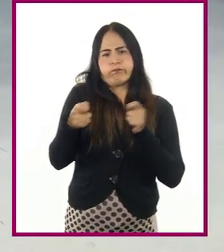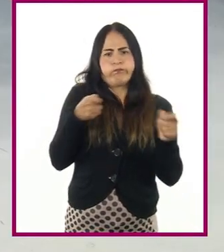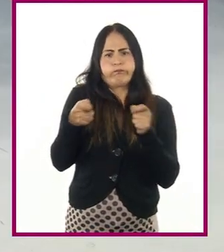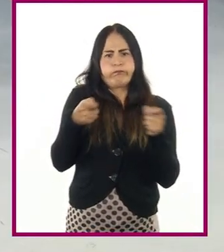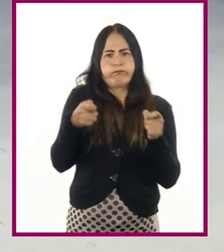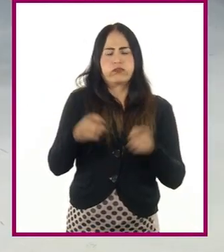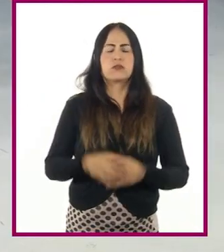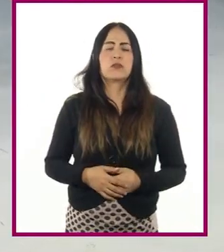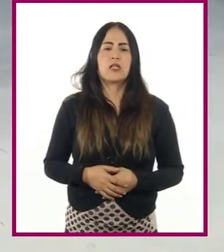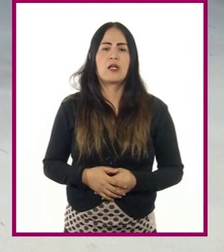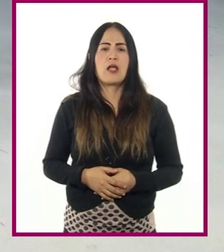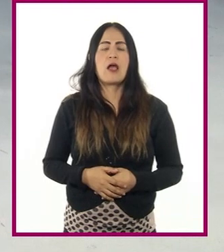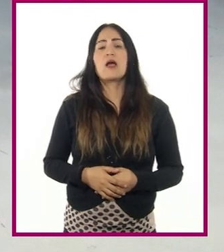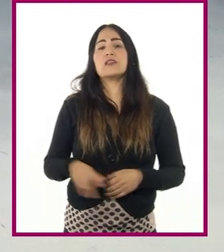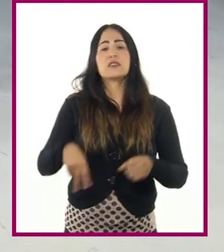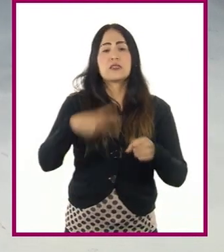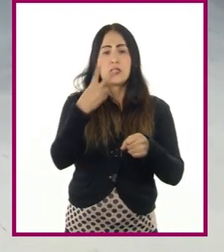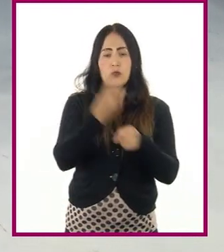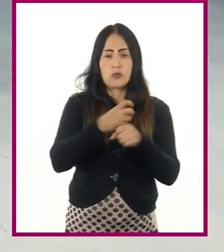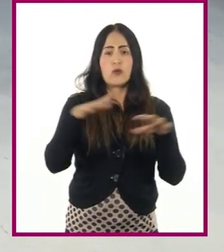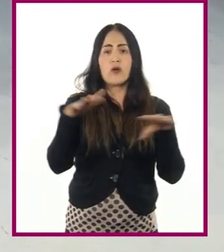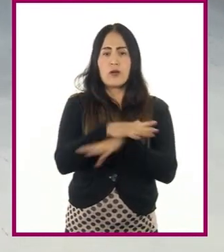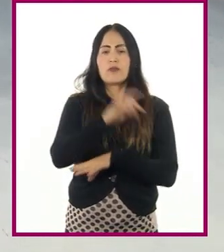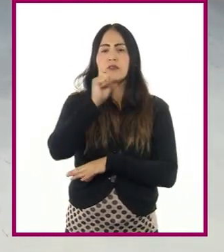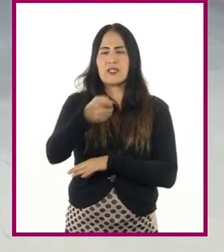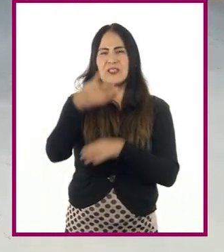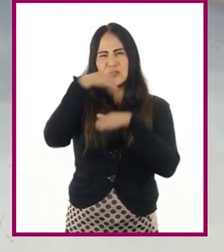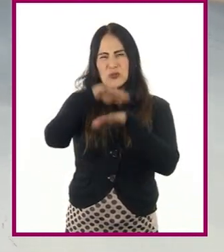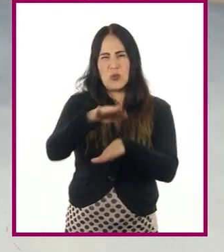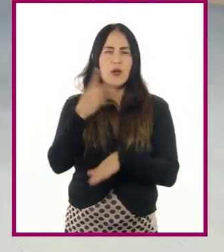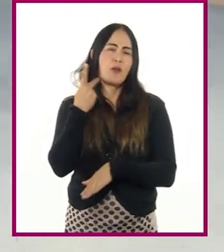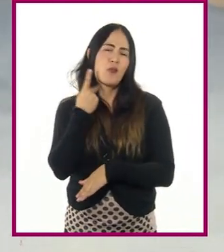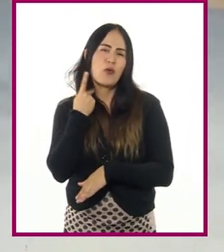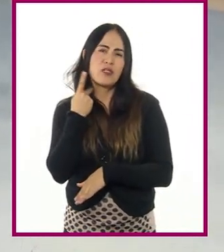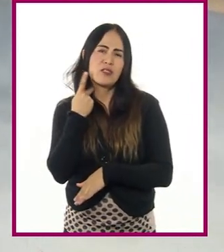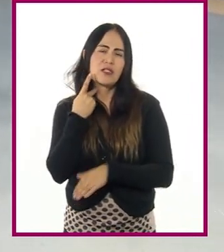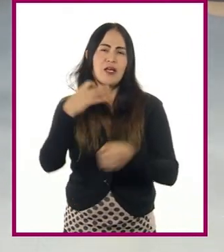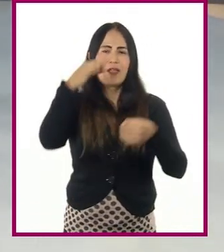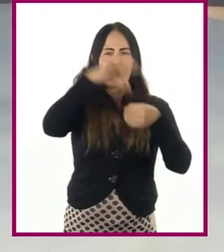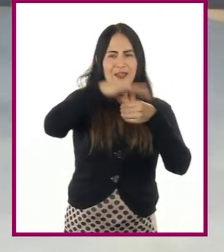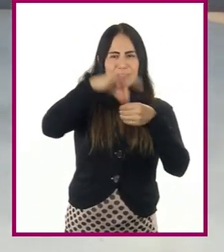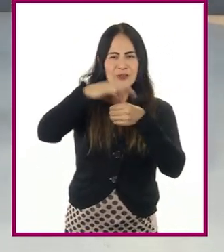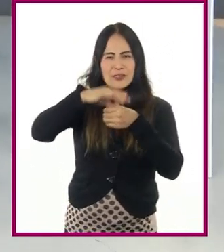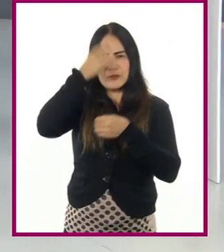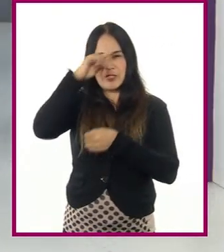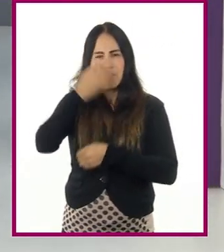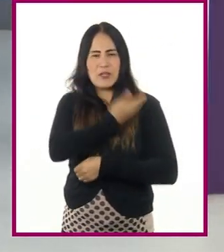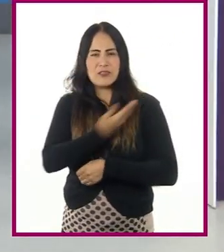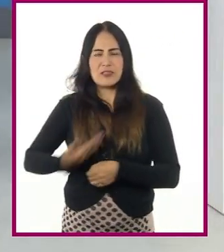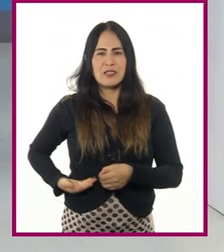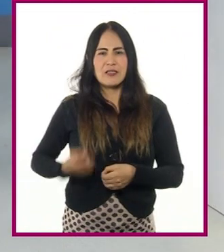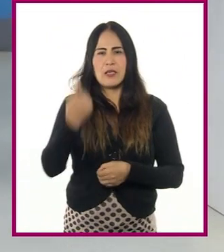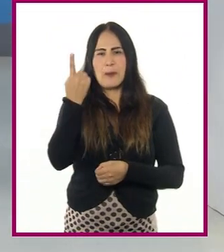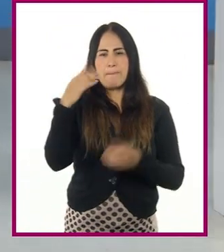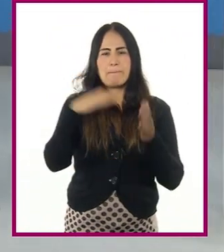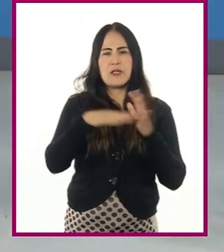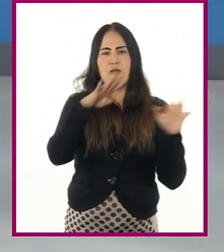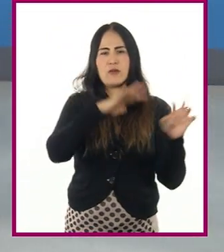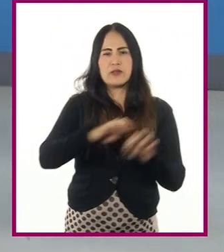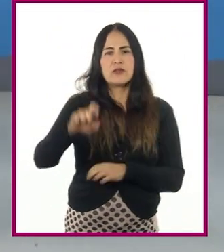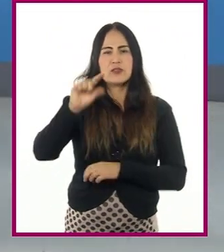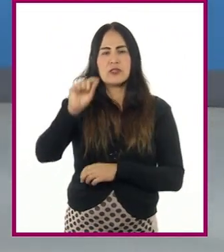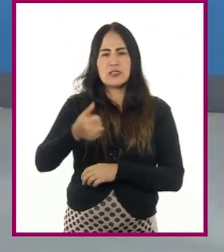El segundo cambio tuvo que ver con la política. Luego de que las elecciones presidenciales de 1976,